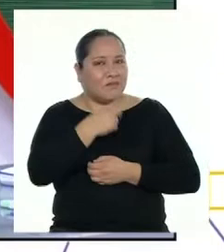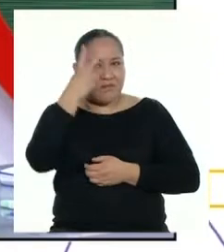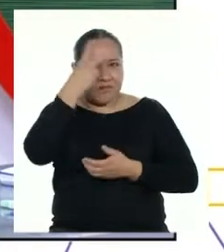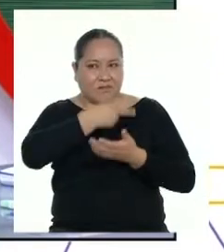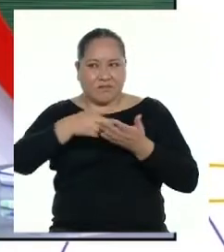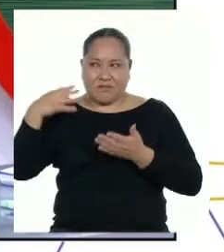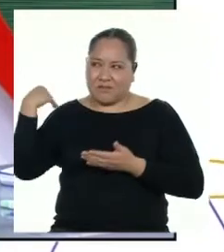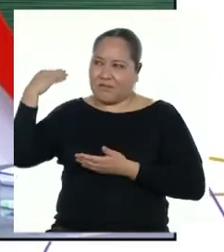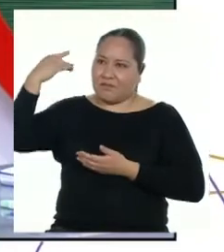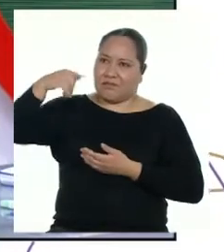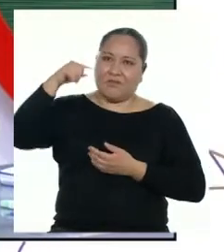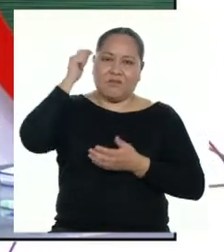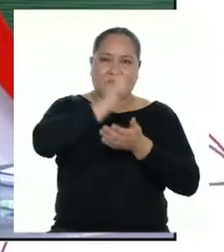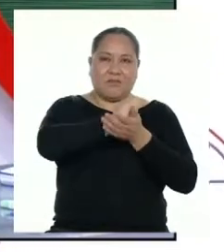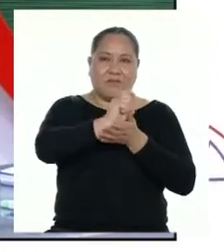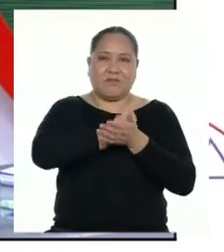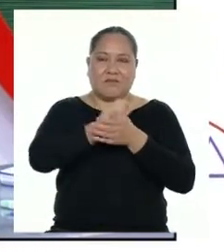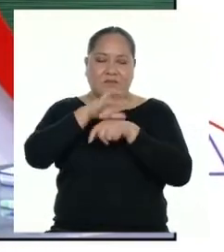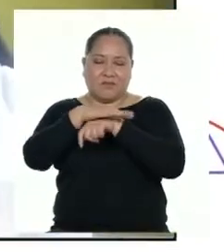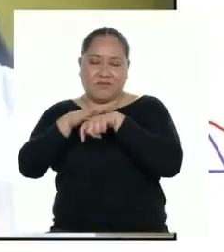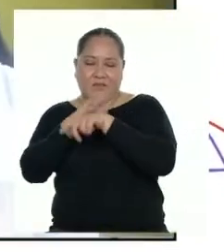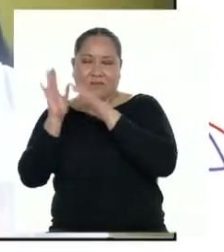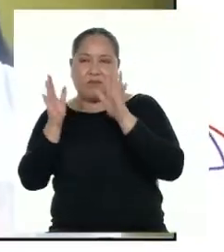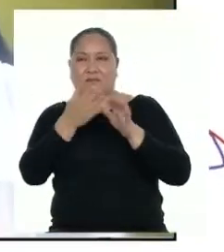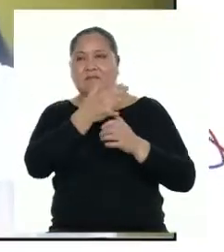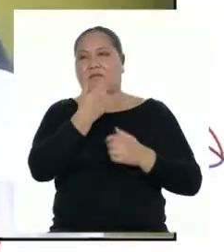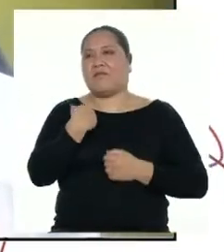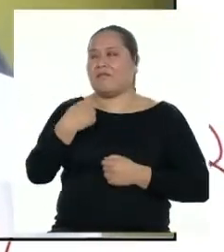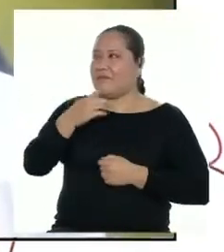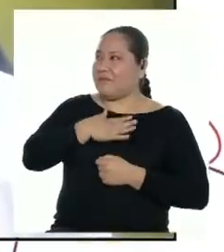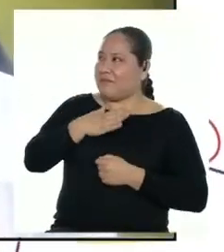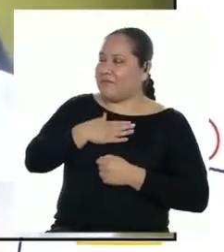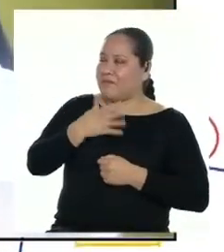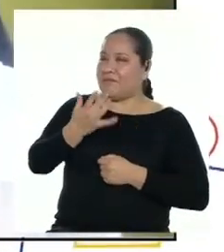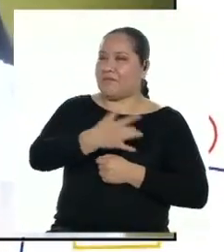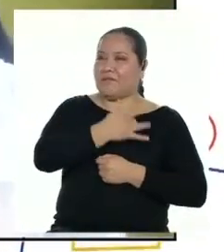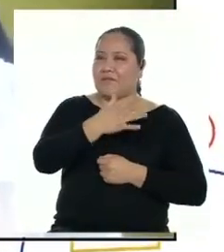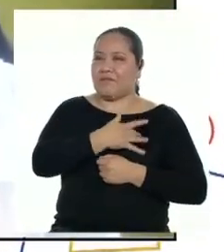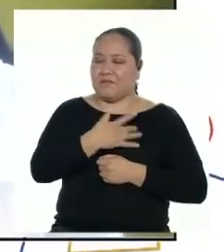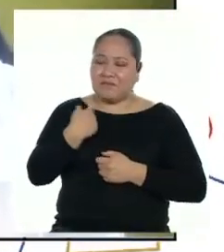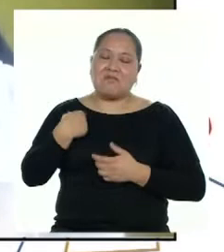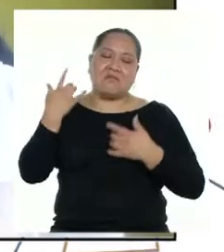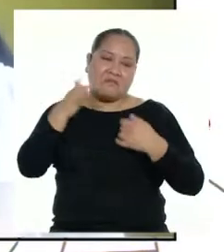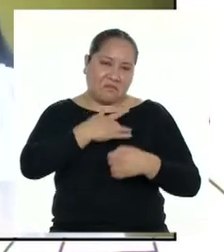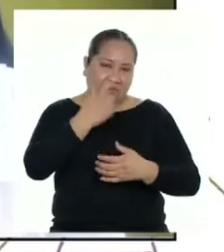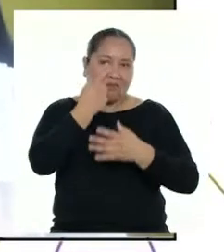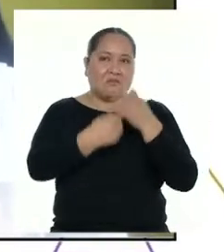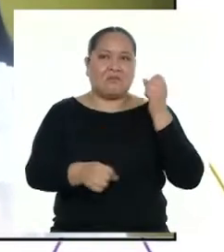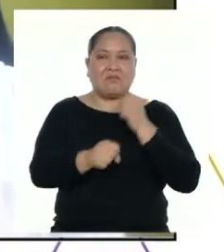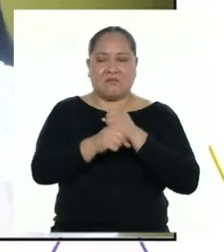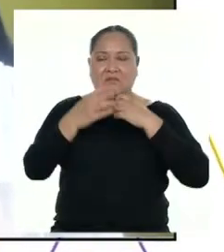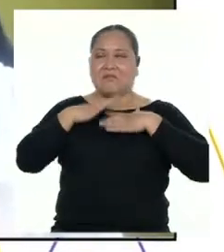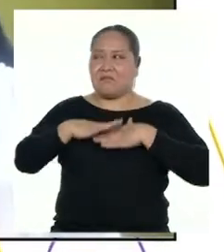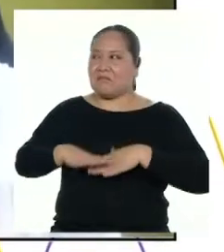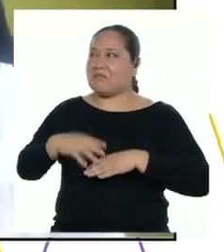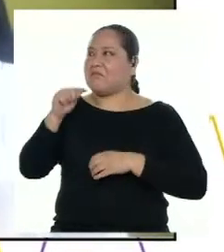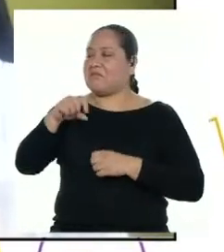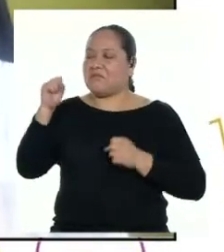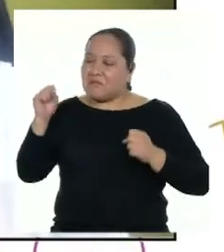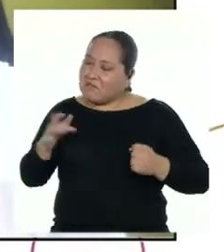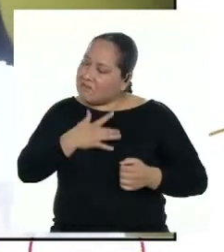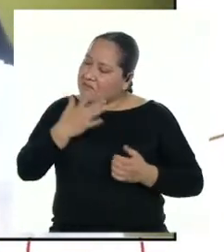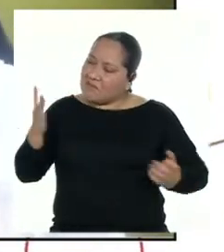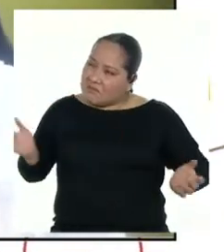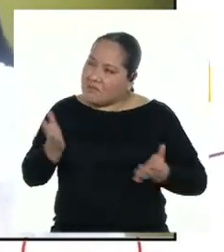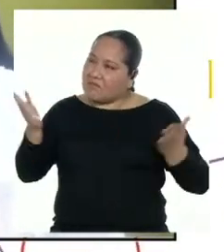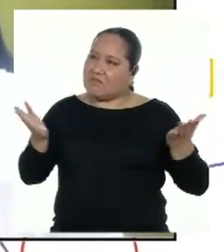que tuvimos como reto escribir un plan de mejora? En lo personal, yo me sentí con más confianza, con más seguridad, con más